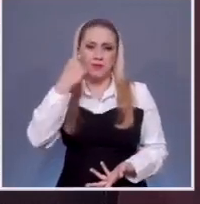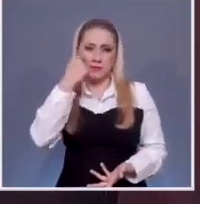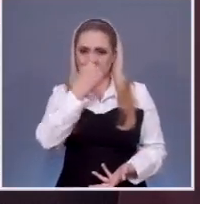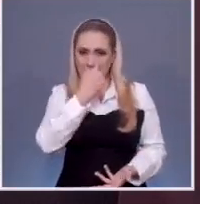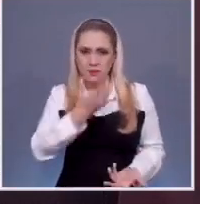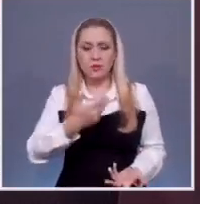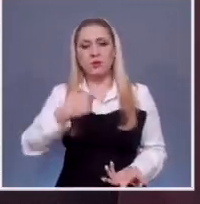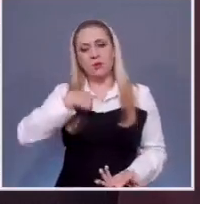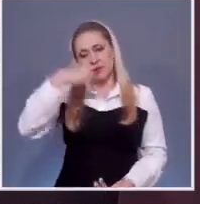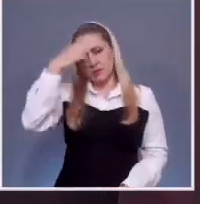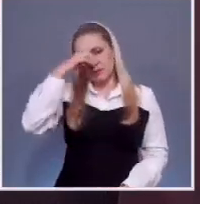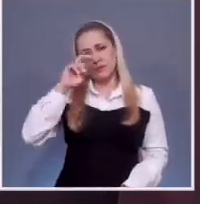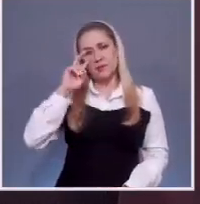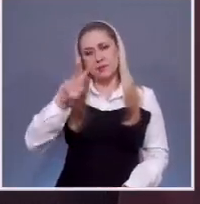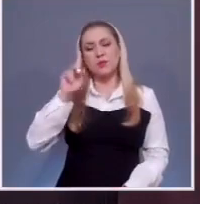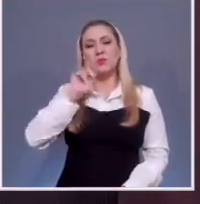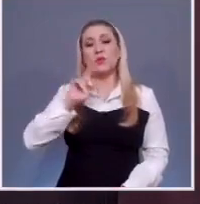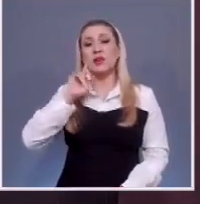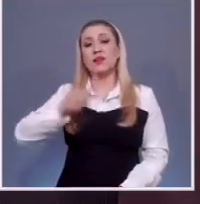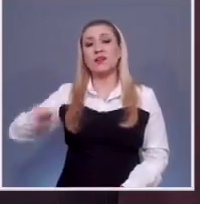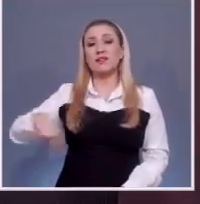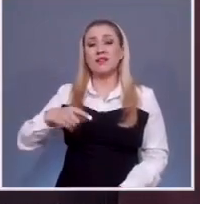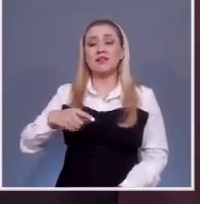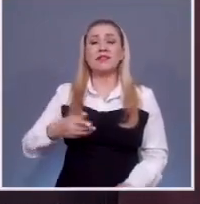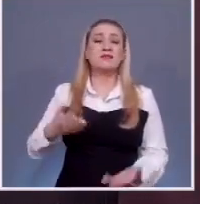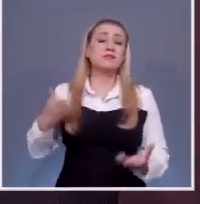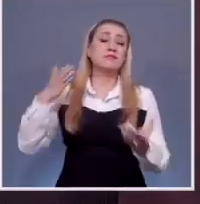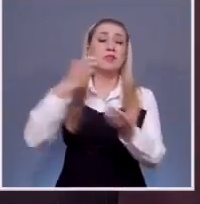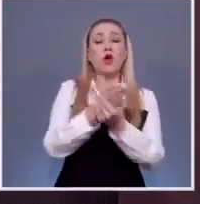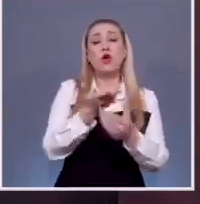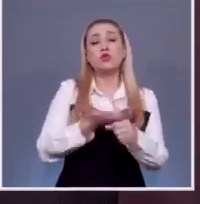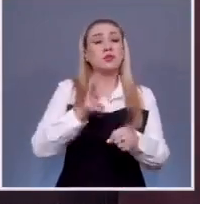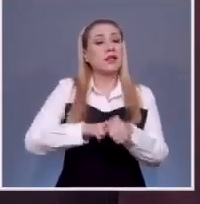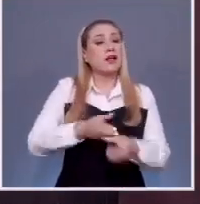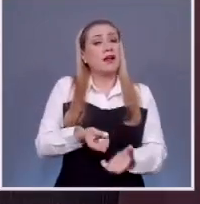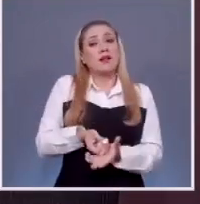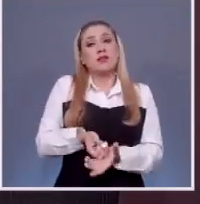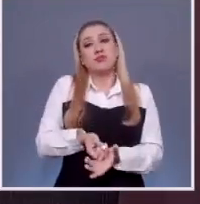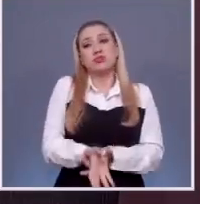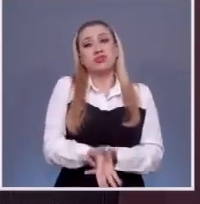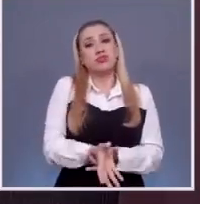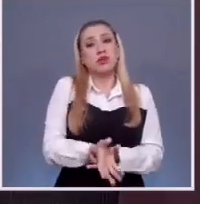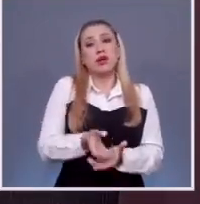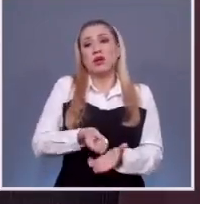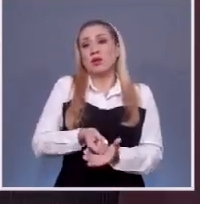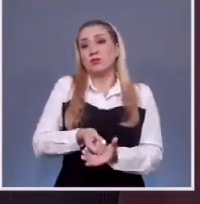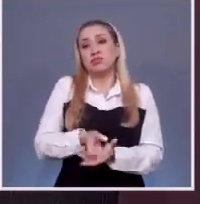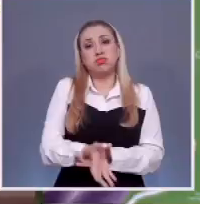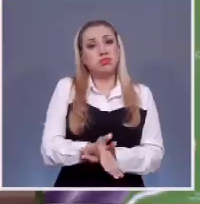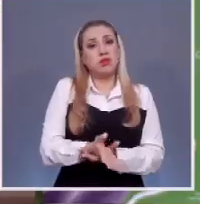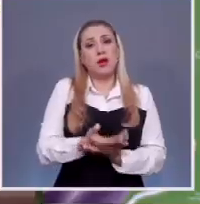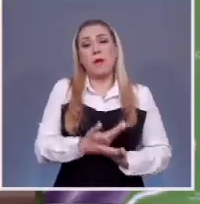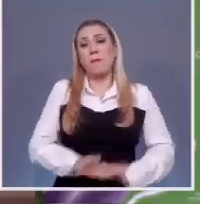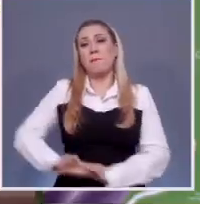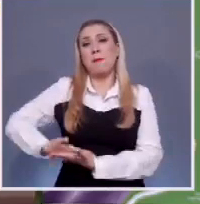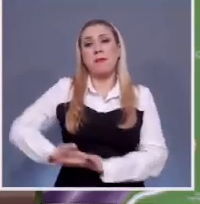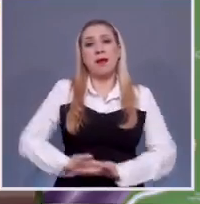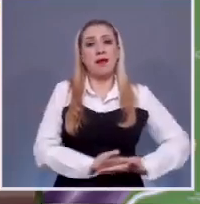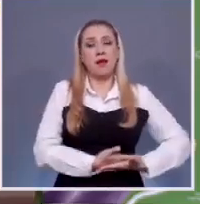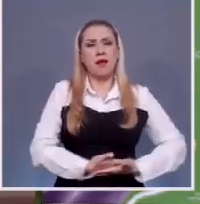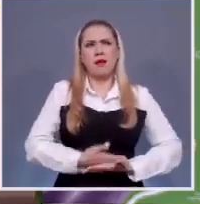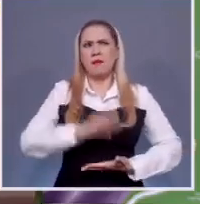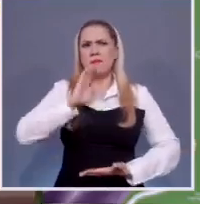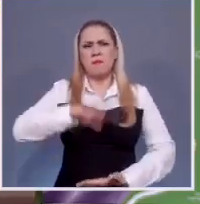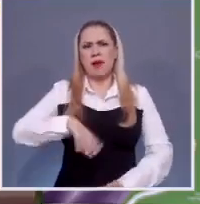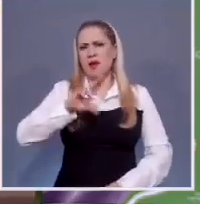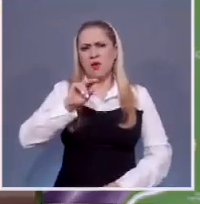mujeres llegan a los hospitales a parir. Y no está mal porque es el espacio donde ellas se sienten seguras, pero si estos cuidados se